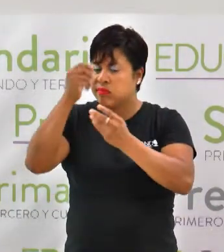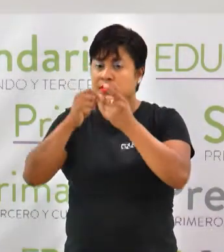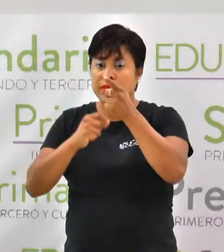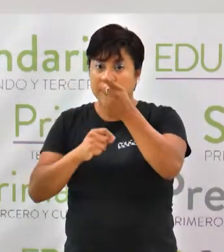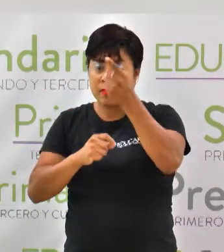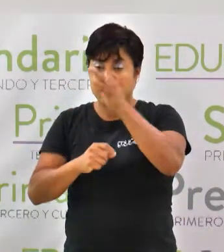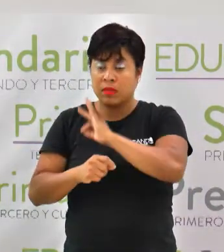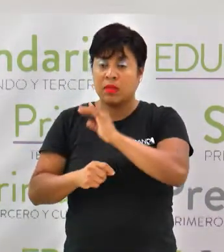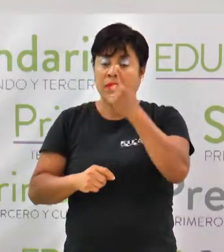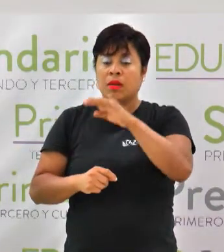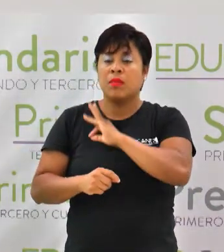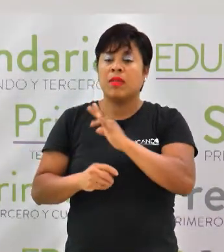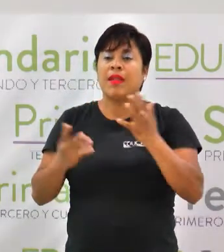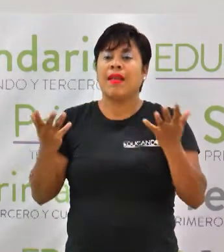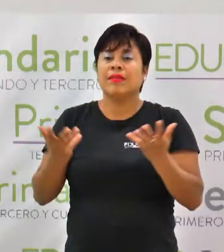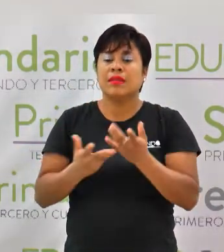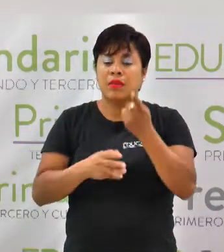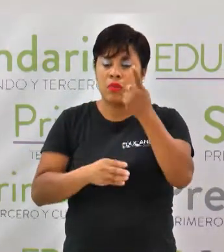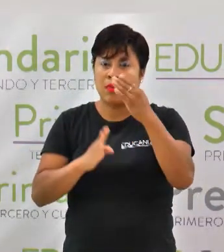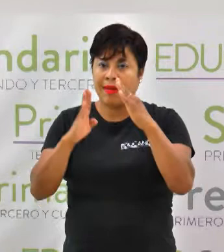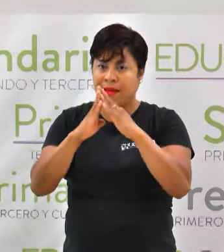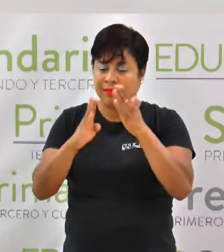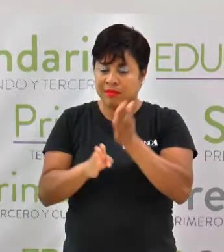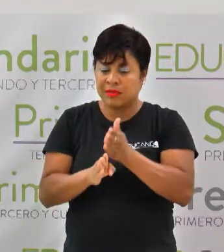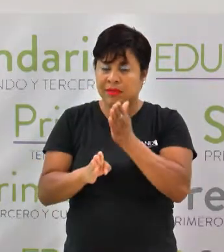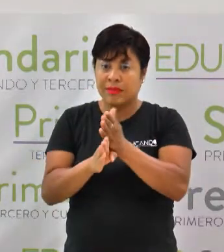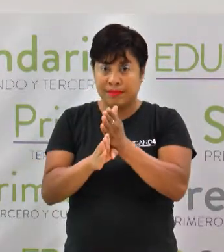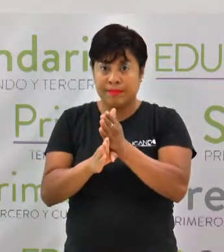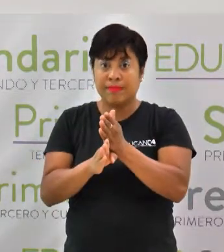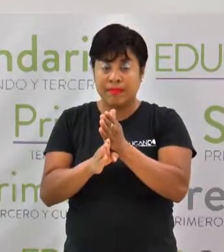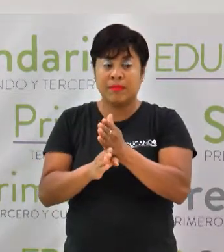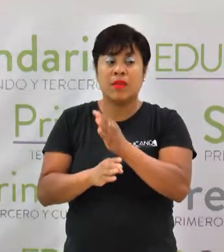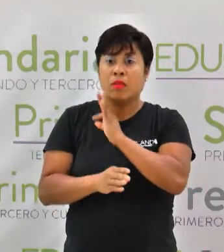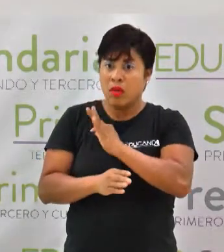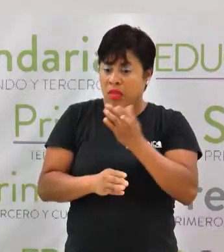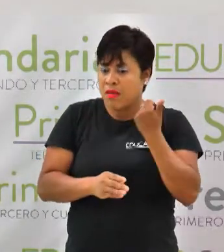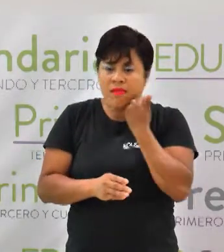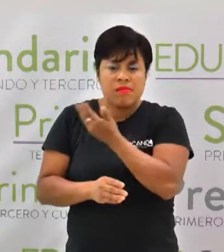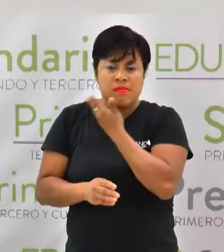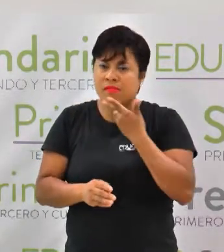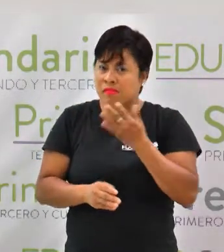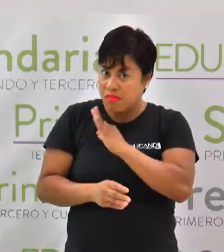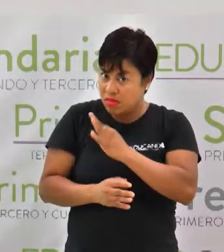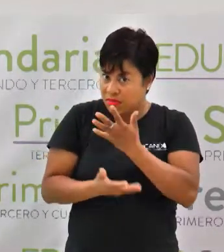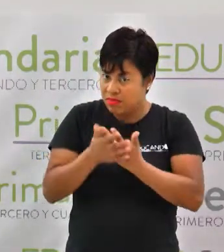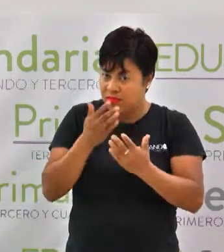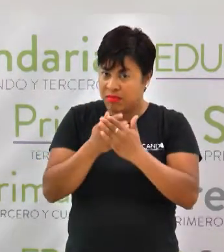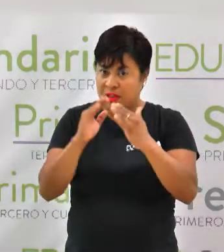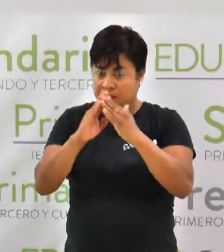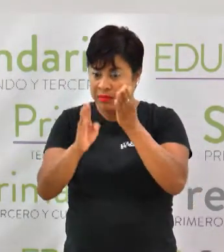son necesarios para construir una casa? ¿Cualquiera de nosotros puede construir una casa?